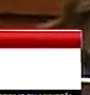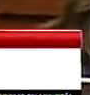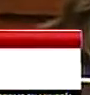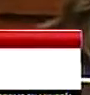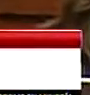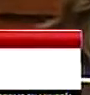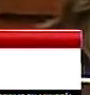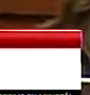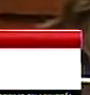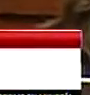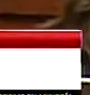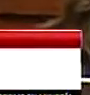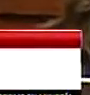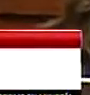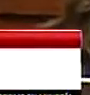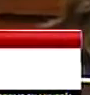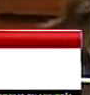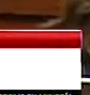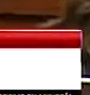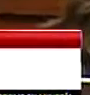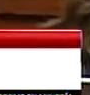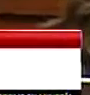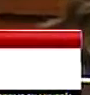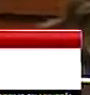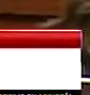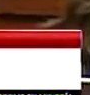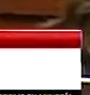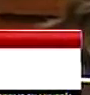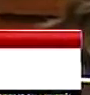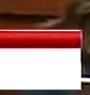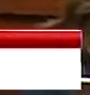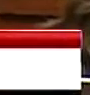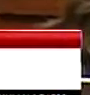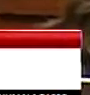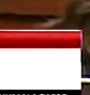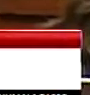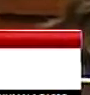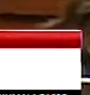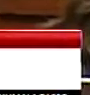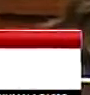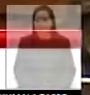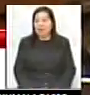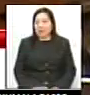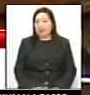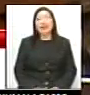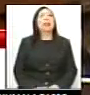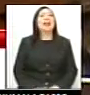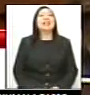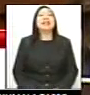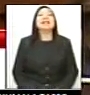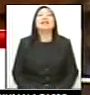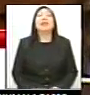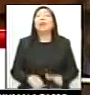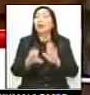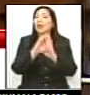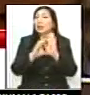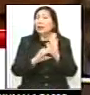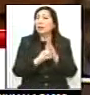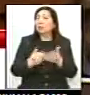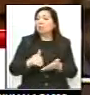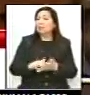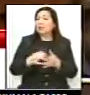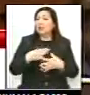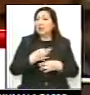manifestando. El 82.9% piden reformas dentro de la Constitución, porque esa Constitución pone en preeminencia